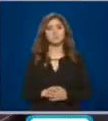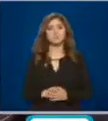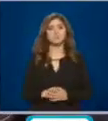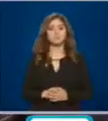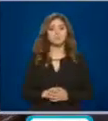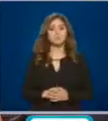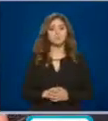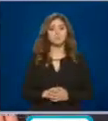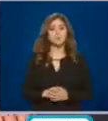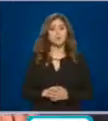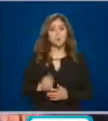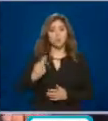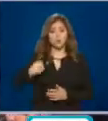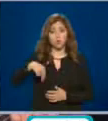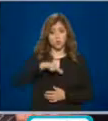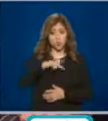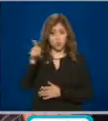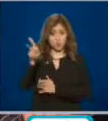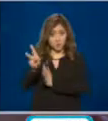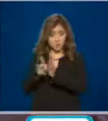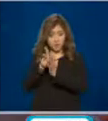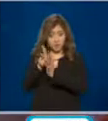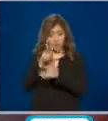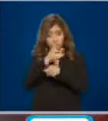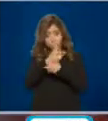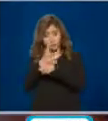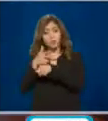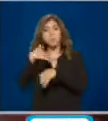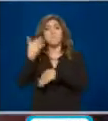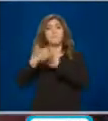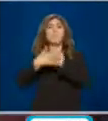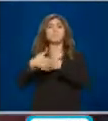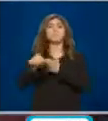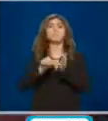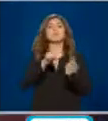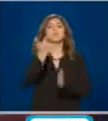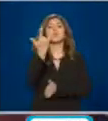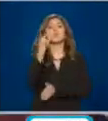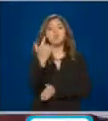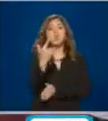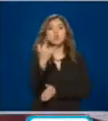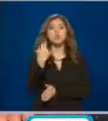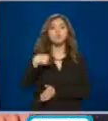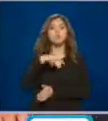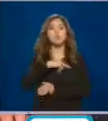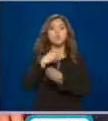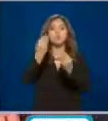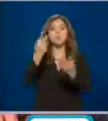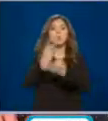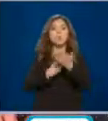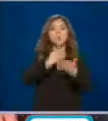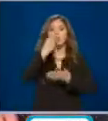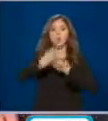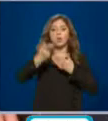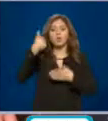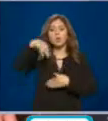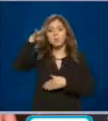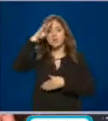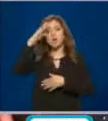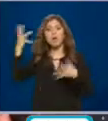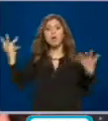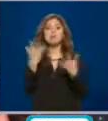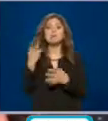Y nosotros vamos a estrenar el videoclip de esa canción que nos encargaron en julio. Me encanta. Así que estamos con hartos proyectos. Queremos